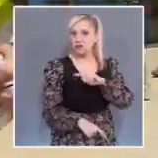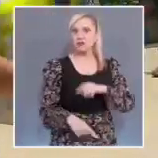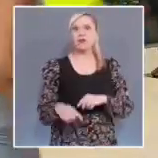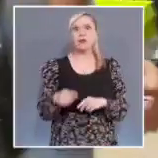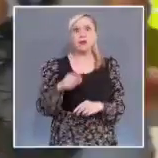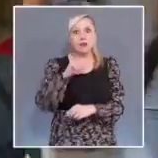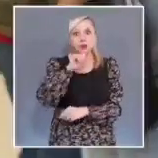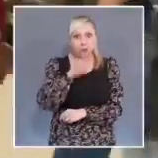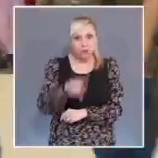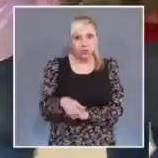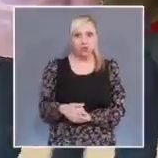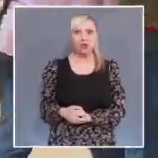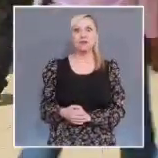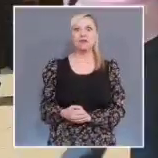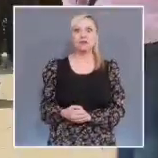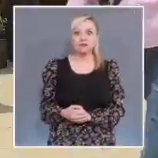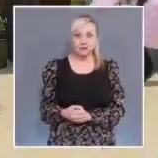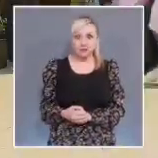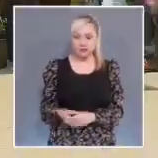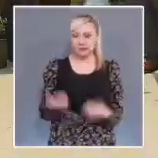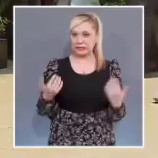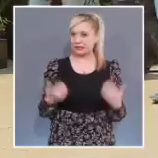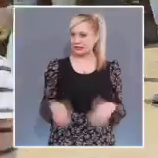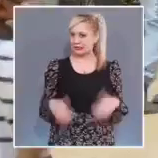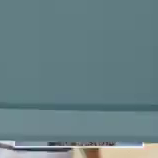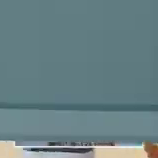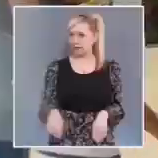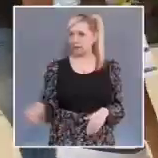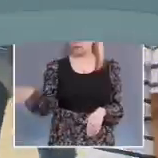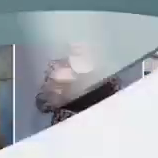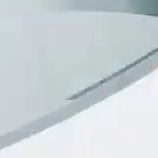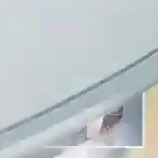como sensibilización del personal.